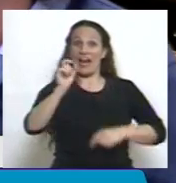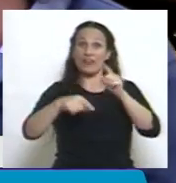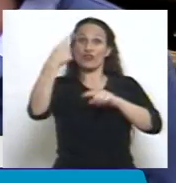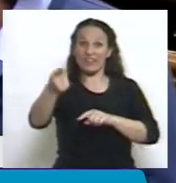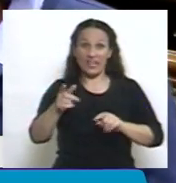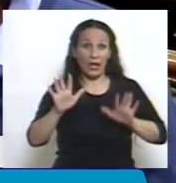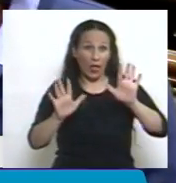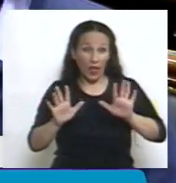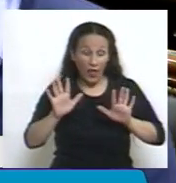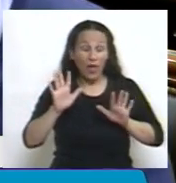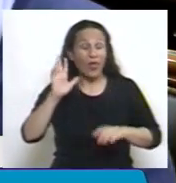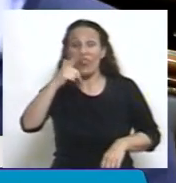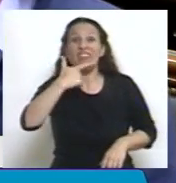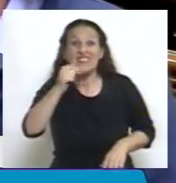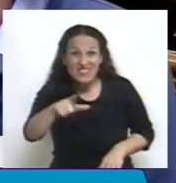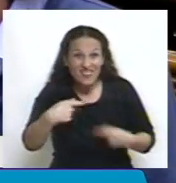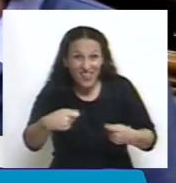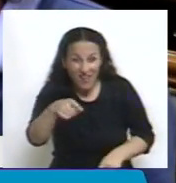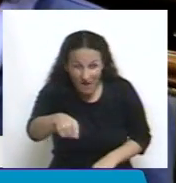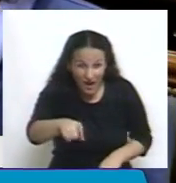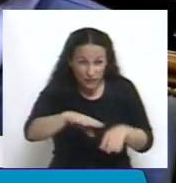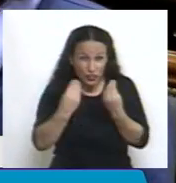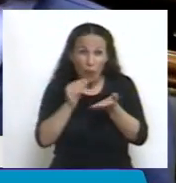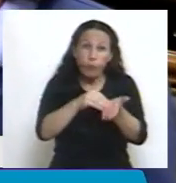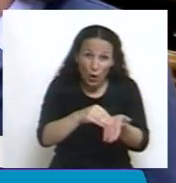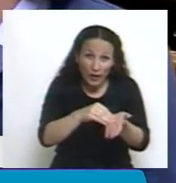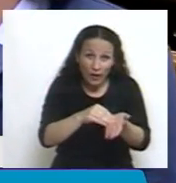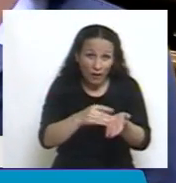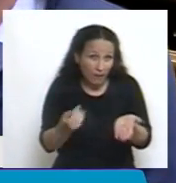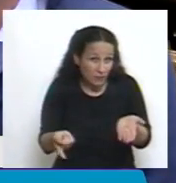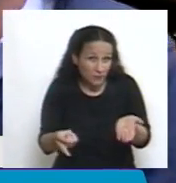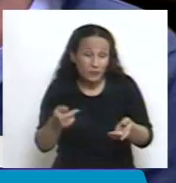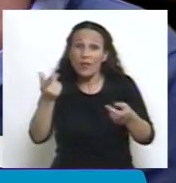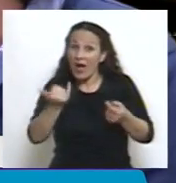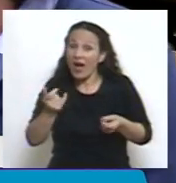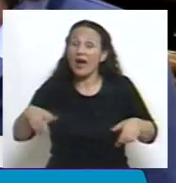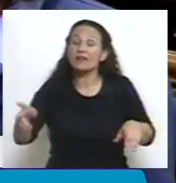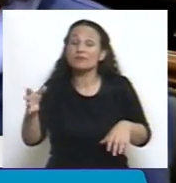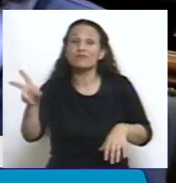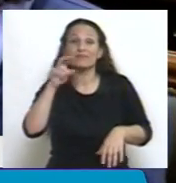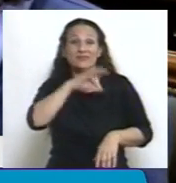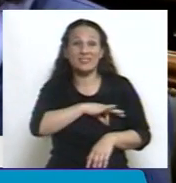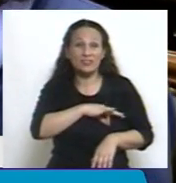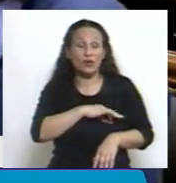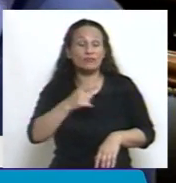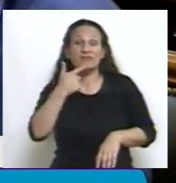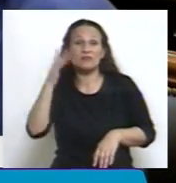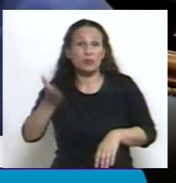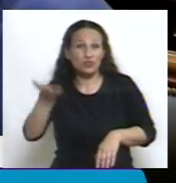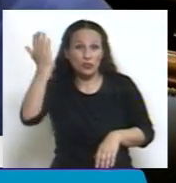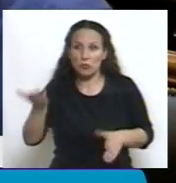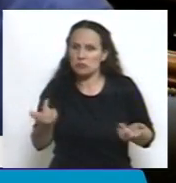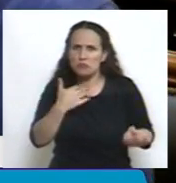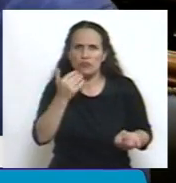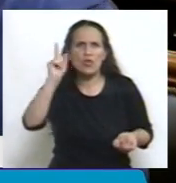vez 17% de aumento del gasto, con un aumento de los ingresos del 26%, que la verdad no entiendo de dónde sale,